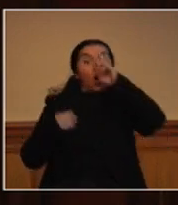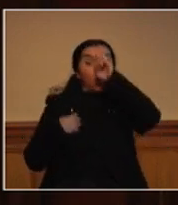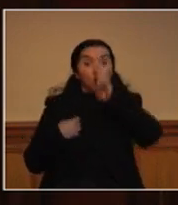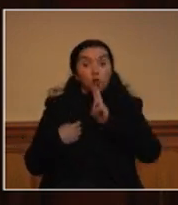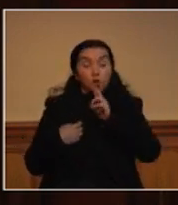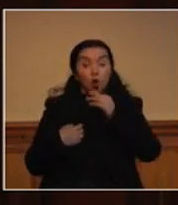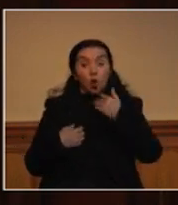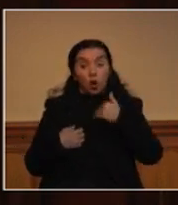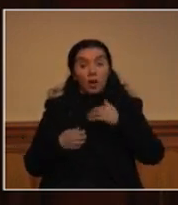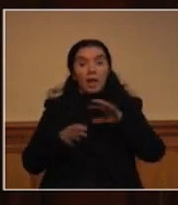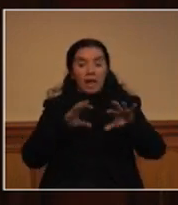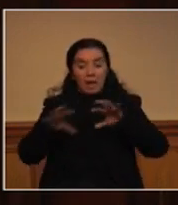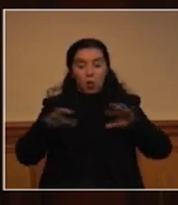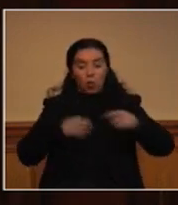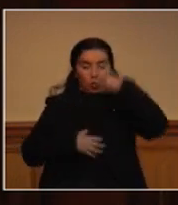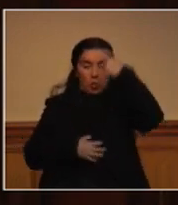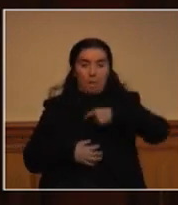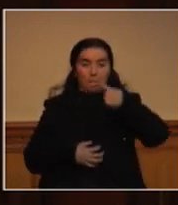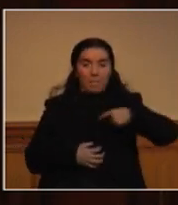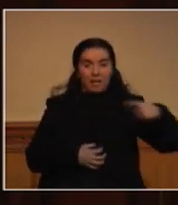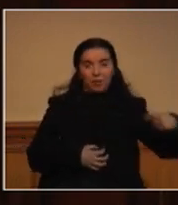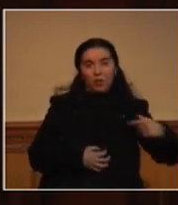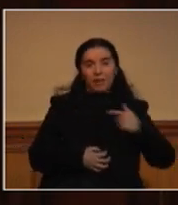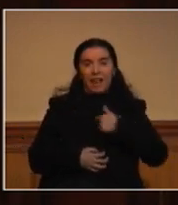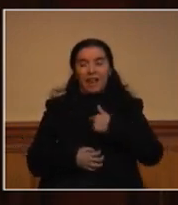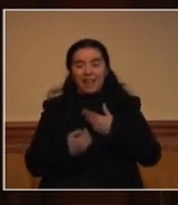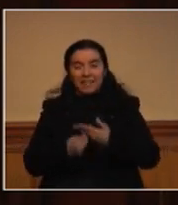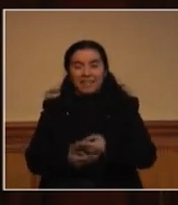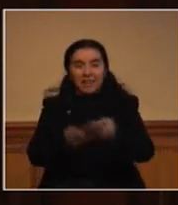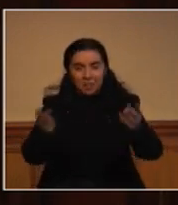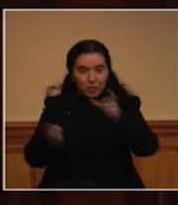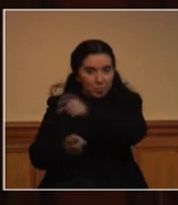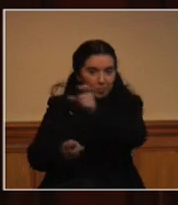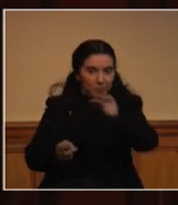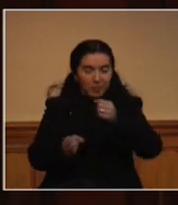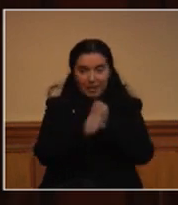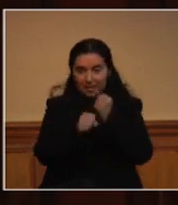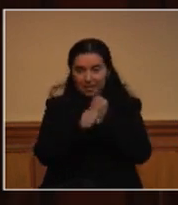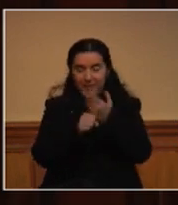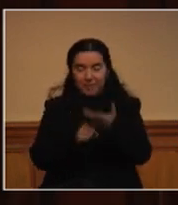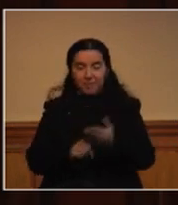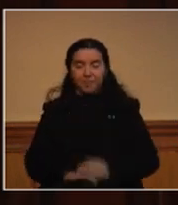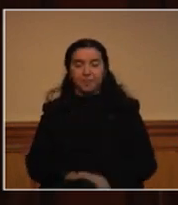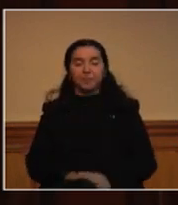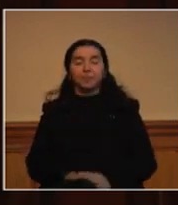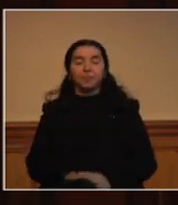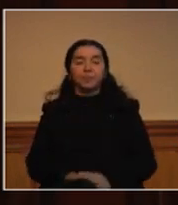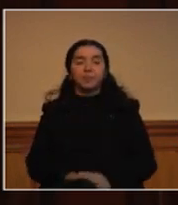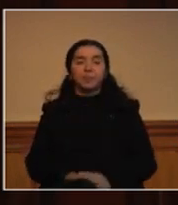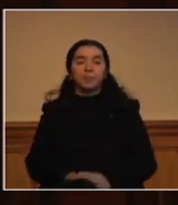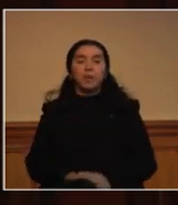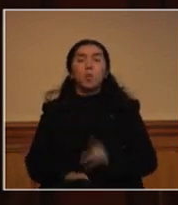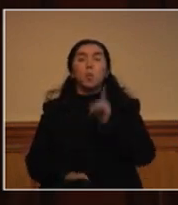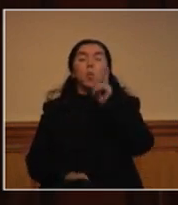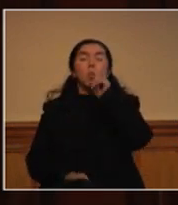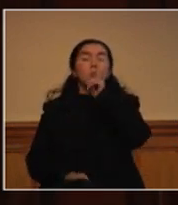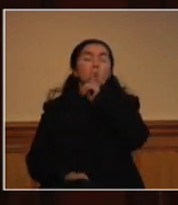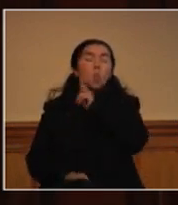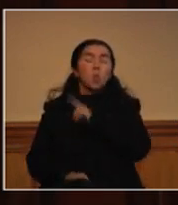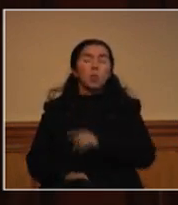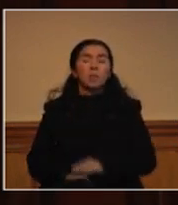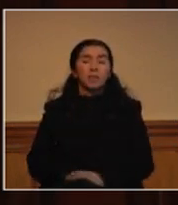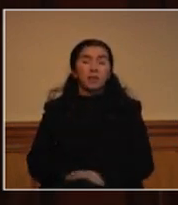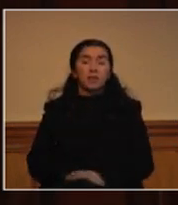tienen los recursos personales con relación a la prestación de servicios para las personas. Y, en último lugar, pues que es